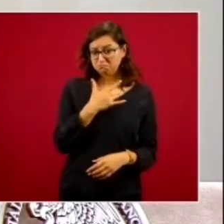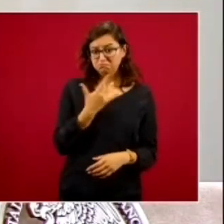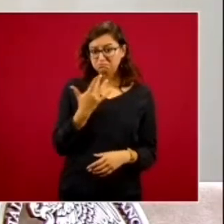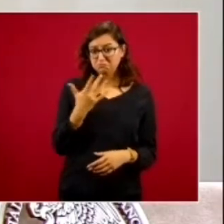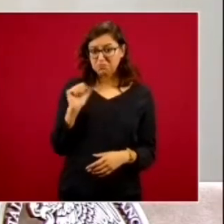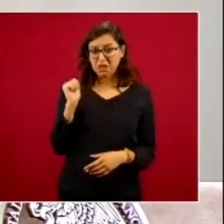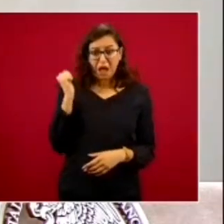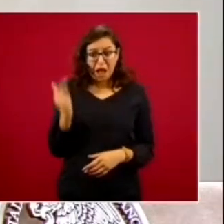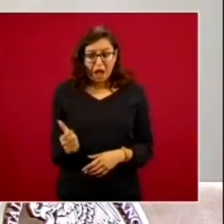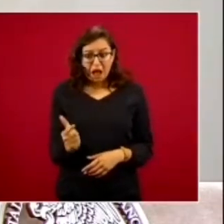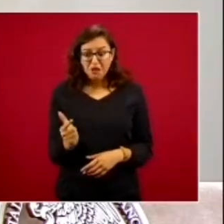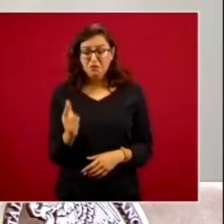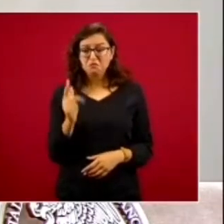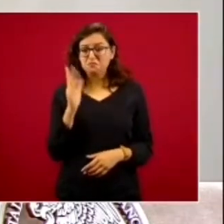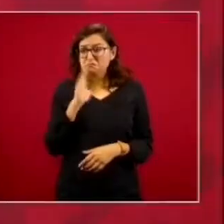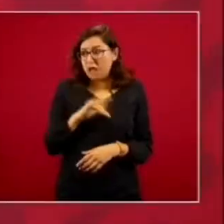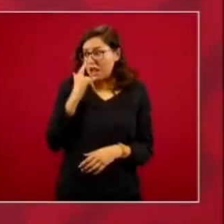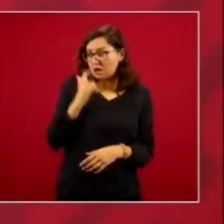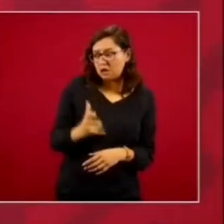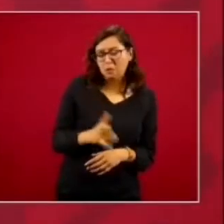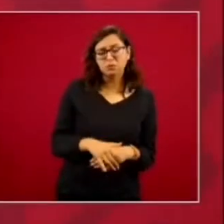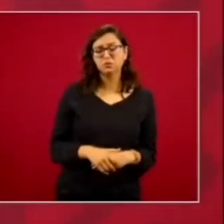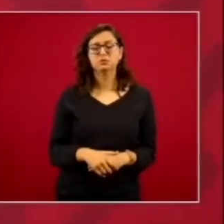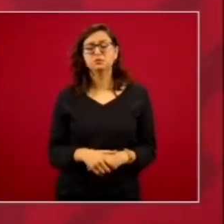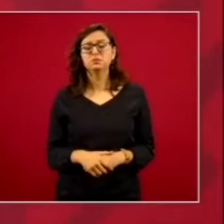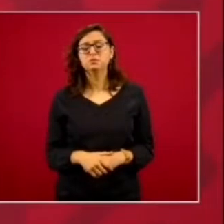nada extraño.